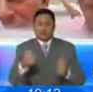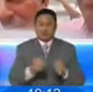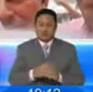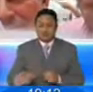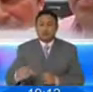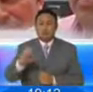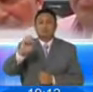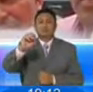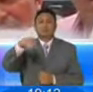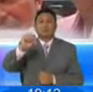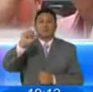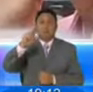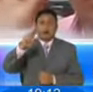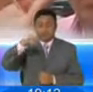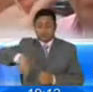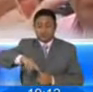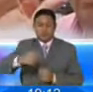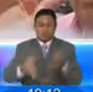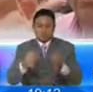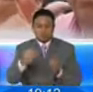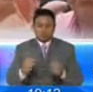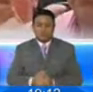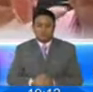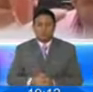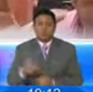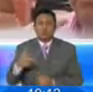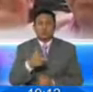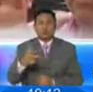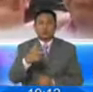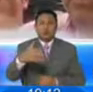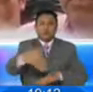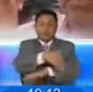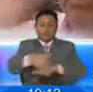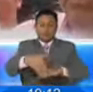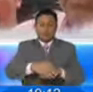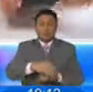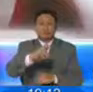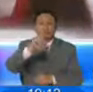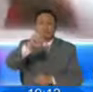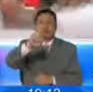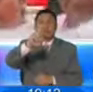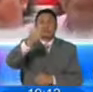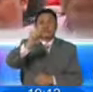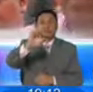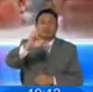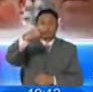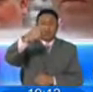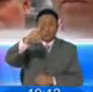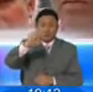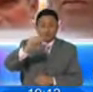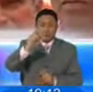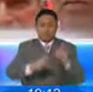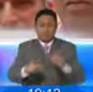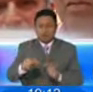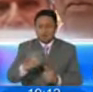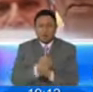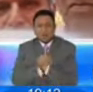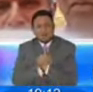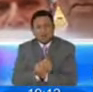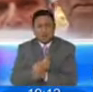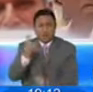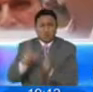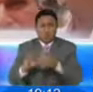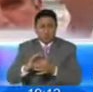Omar Quintana. Llegando hasta Francisco Segura, ya no sabemos ahí porque el pueblo, indudablemente nuestro pueblo que tanto ama y tanto quiere, el compañero Abdalá